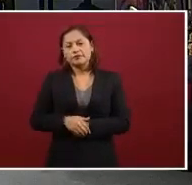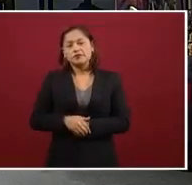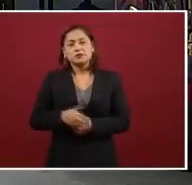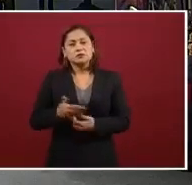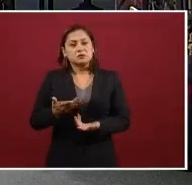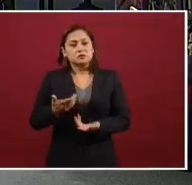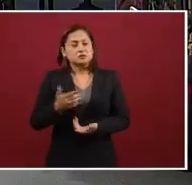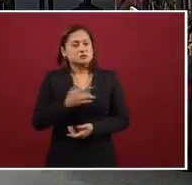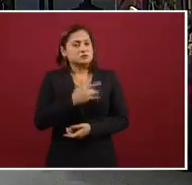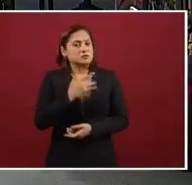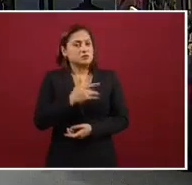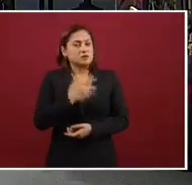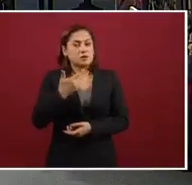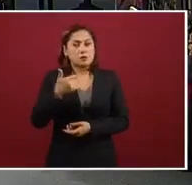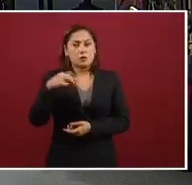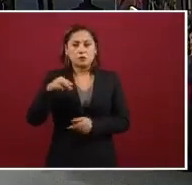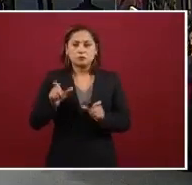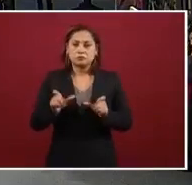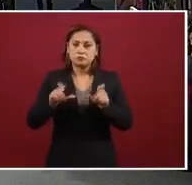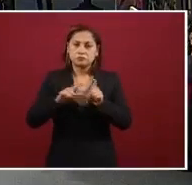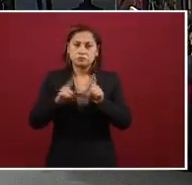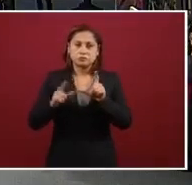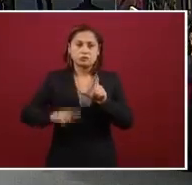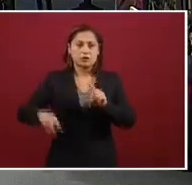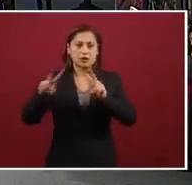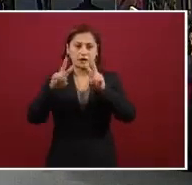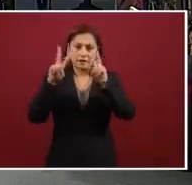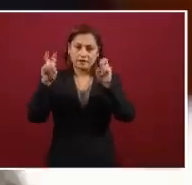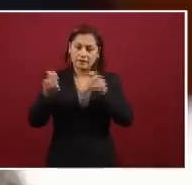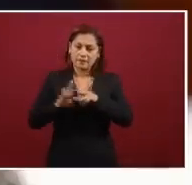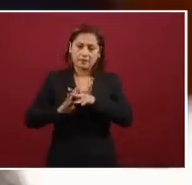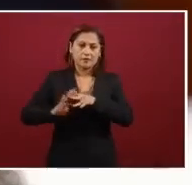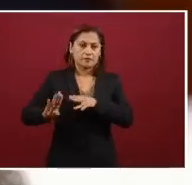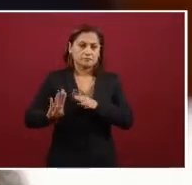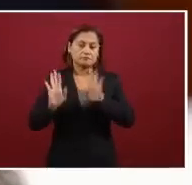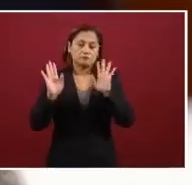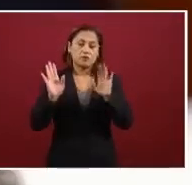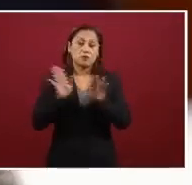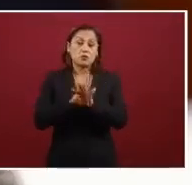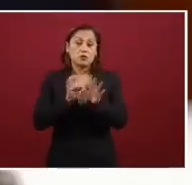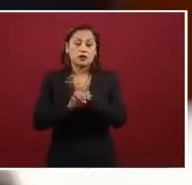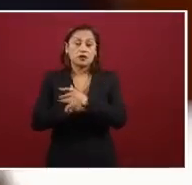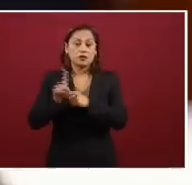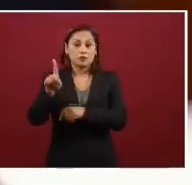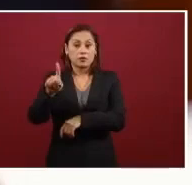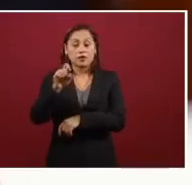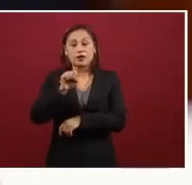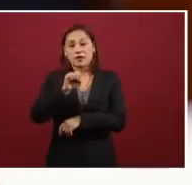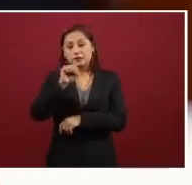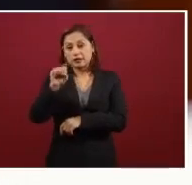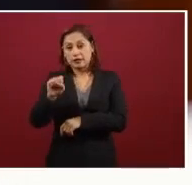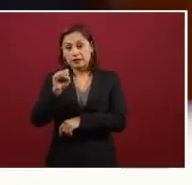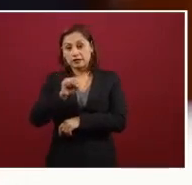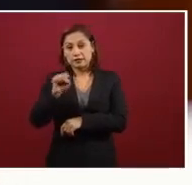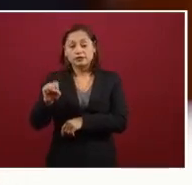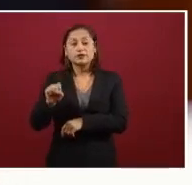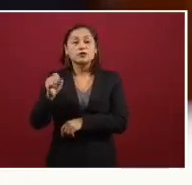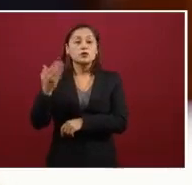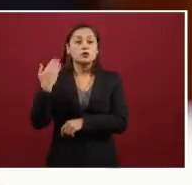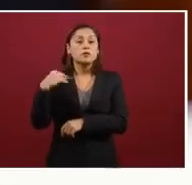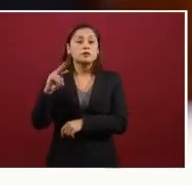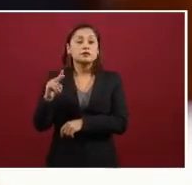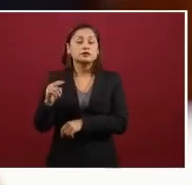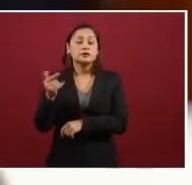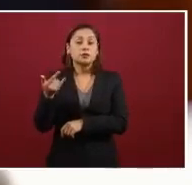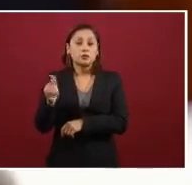la legislación migratoria, por ejemplo. El caso de la Casa del Migrante de Saltillo, donde se intentó el 25 de julio detener